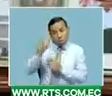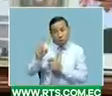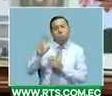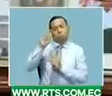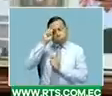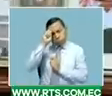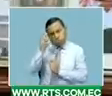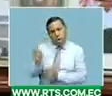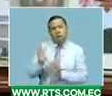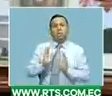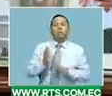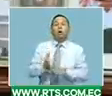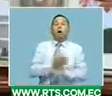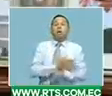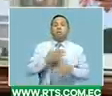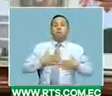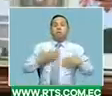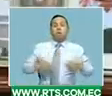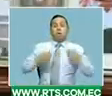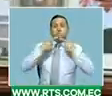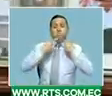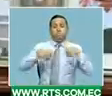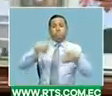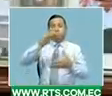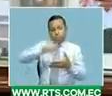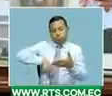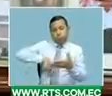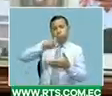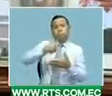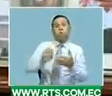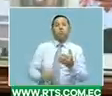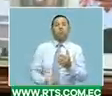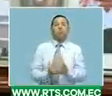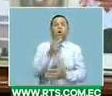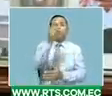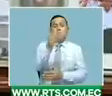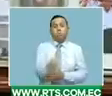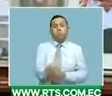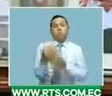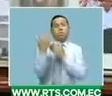instantes he firmado el decreto que posesiona como ministro de Gobierno al general de